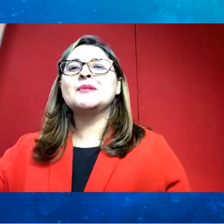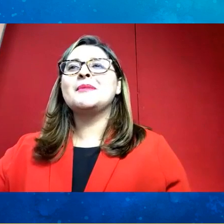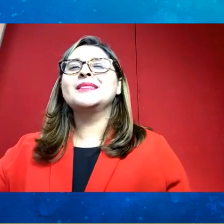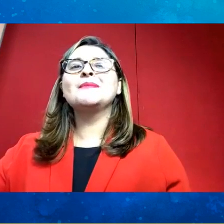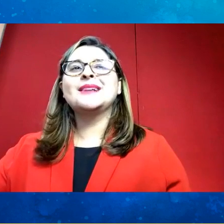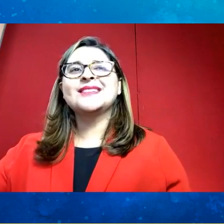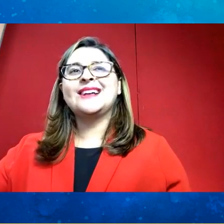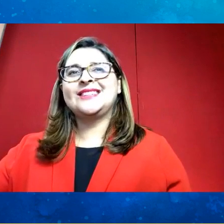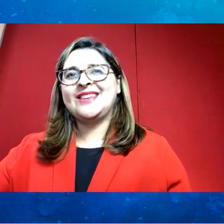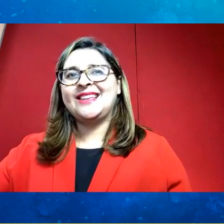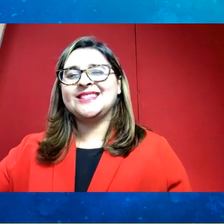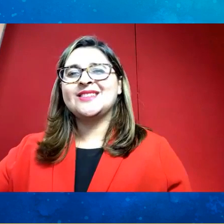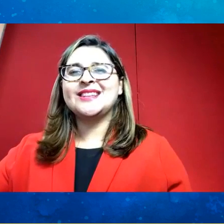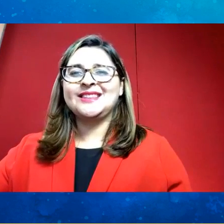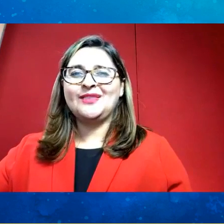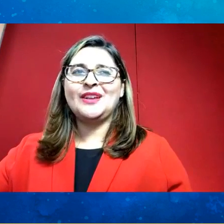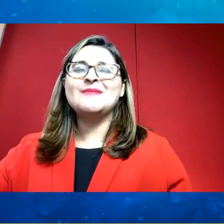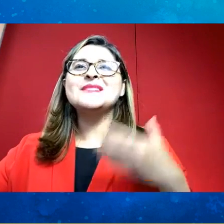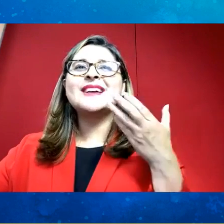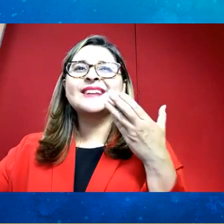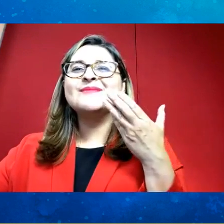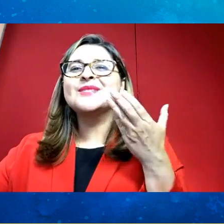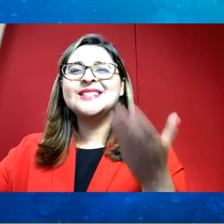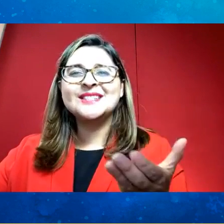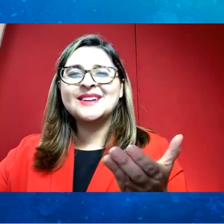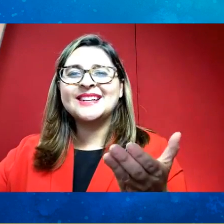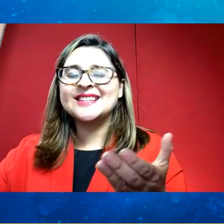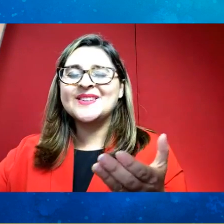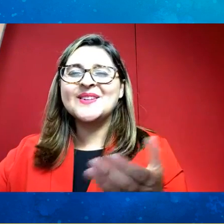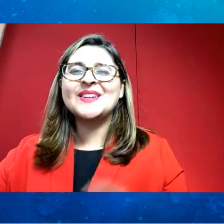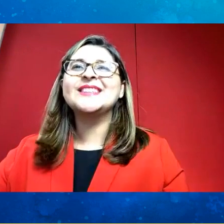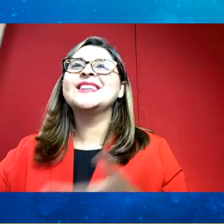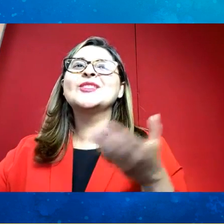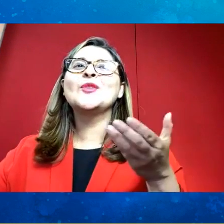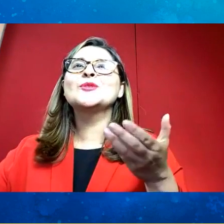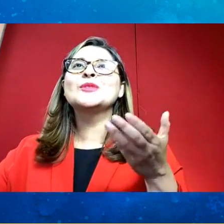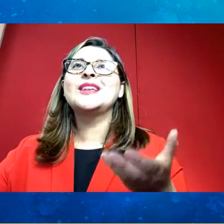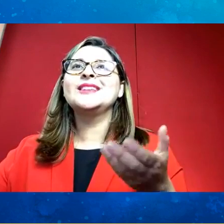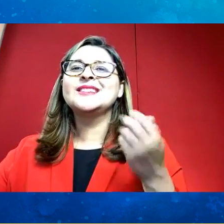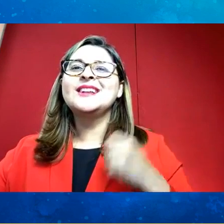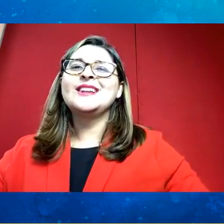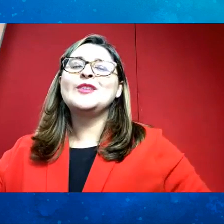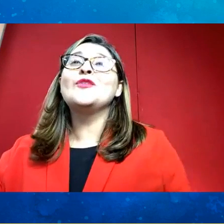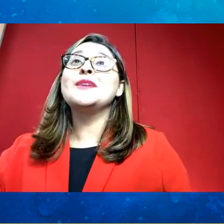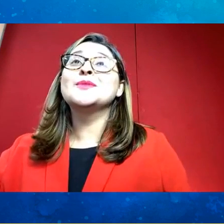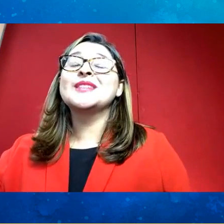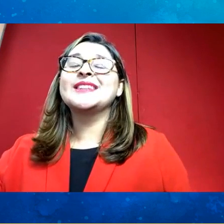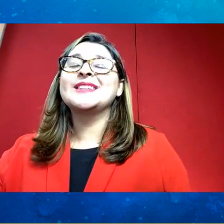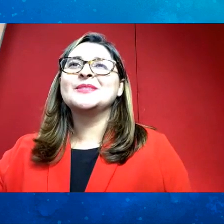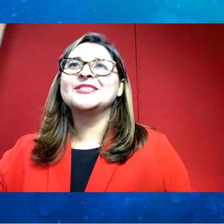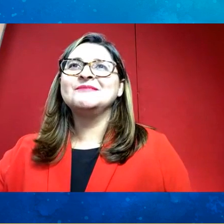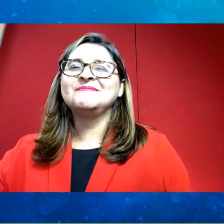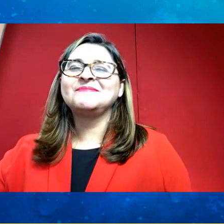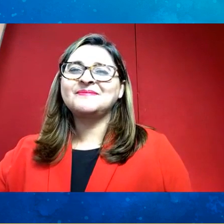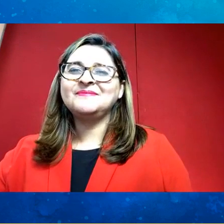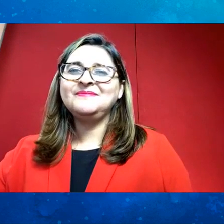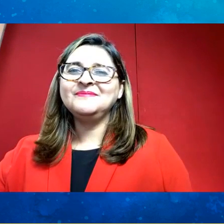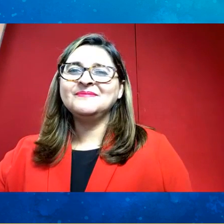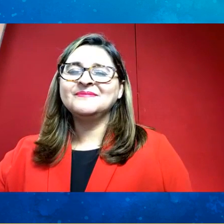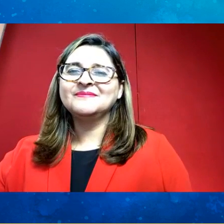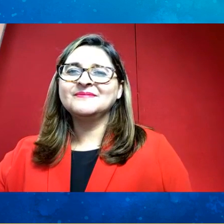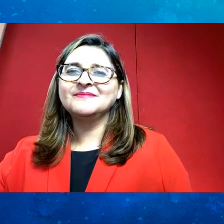y próximamente más actividades científicas. Millarca, muchísimas gracias nuevamente y a todos ustedes. Nos vemos, hasta pronto.